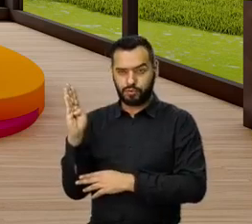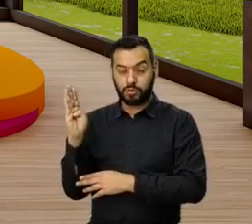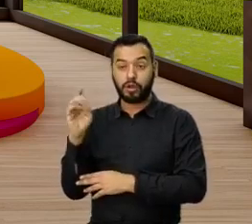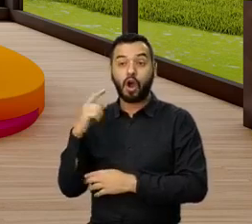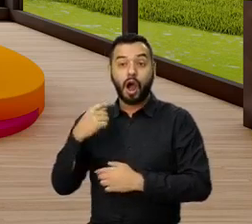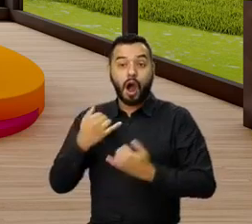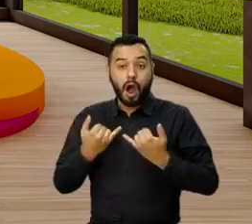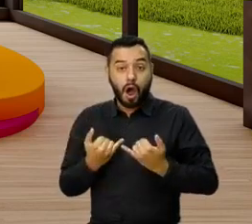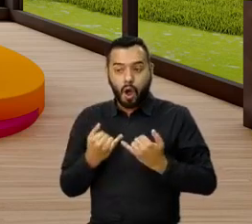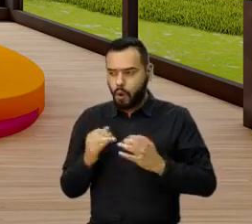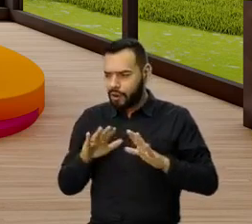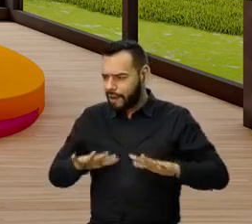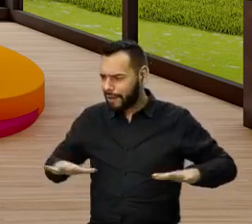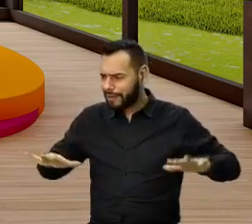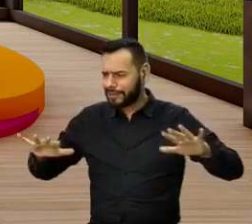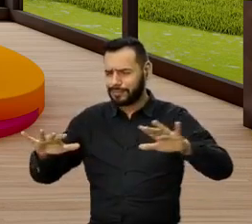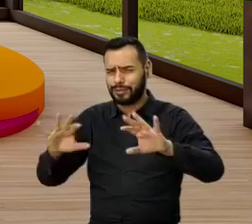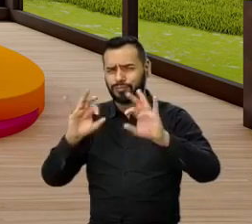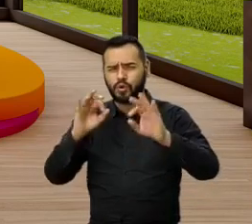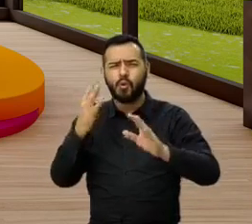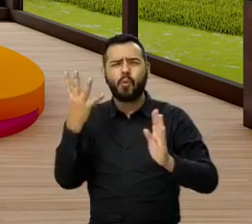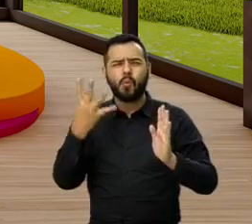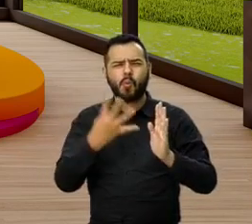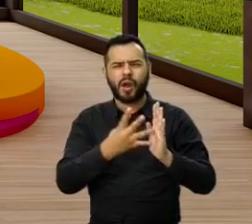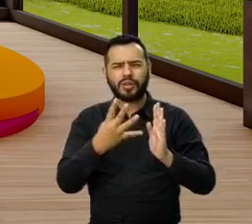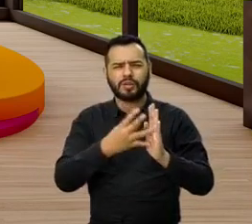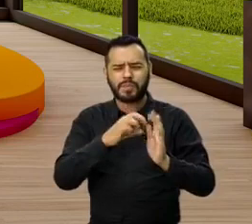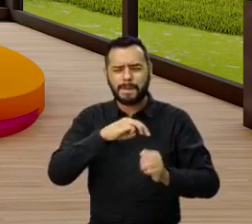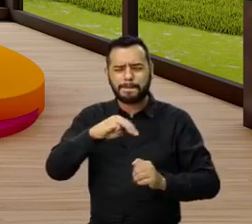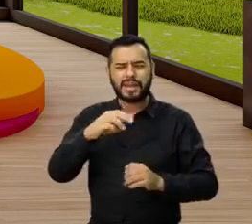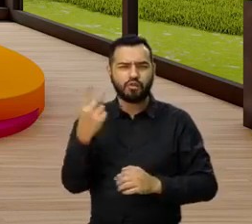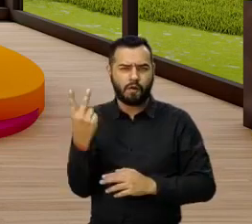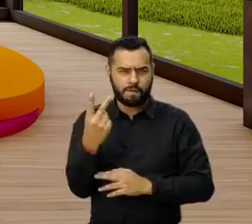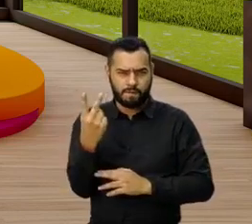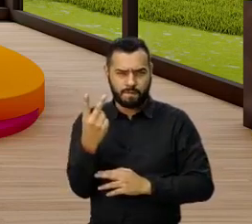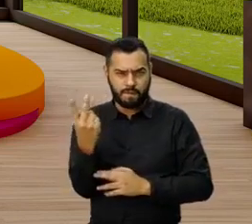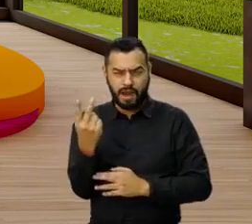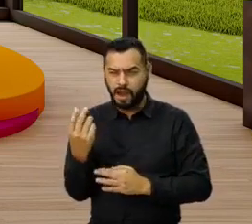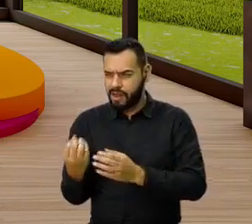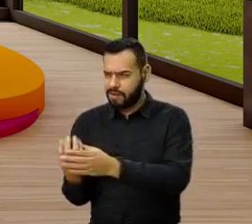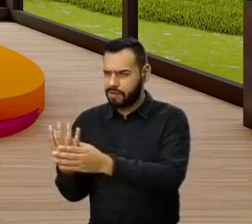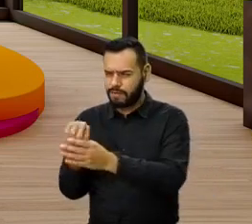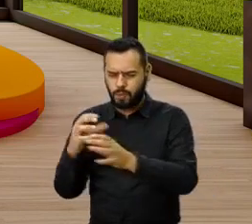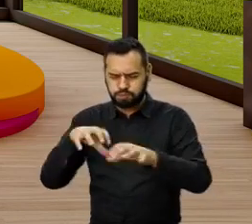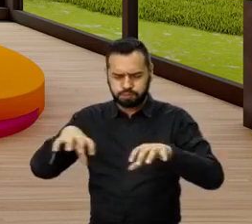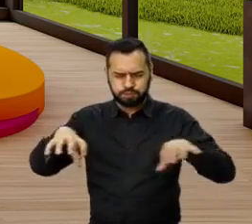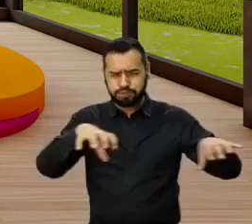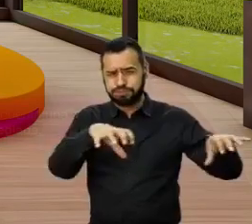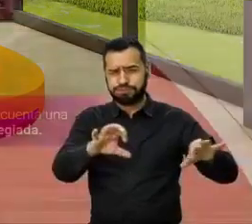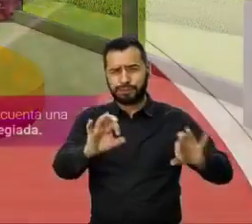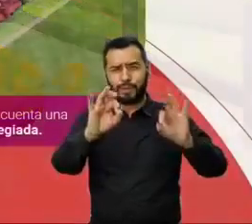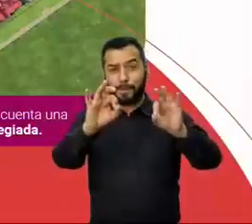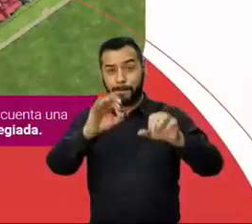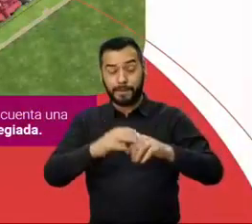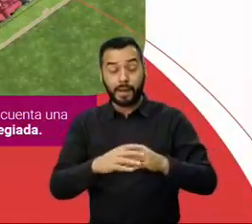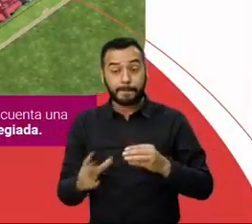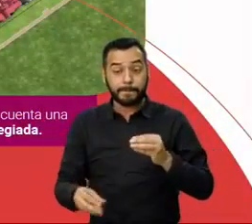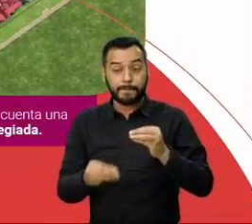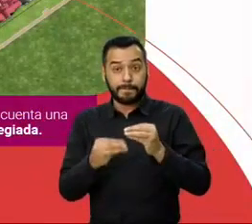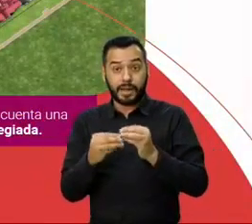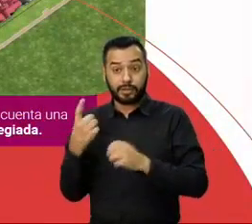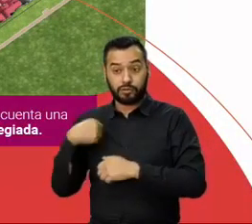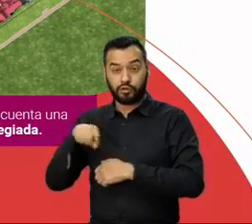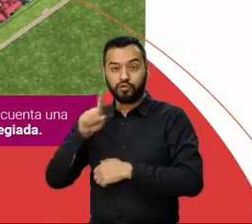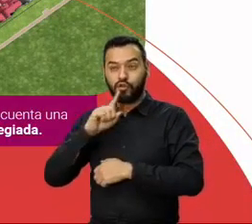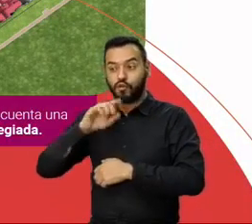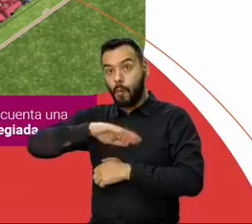momento contamos con espacio realmente muy buenos 4000 metros de zona verde y una distribución maravillosa adicional tenemos la ventaja que estamos